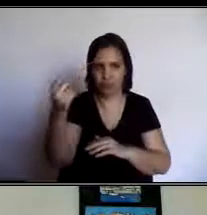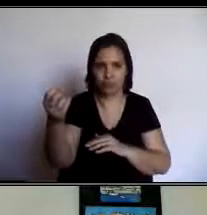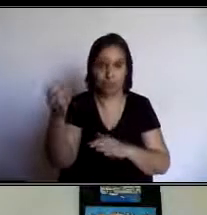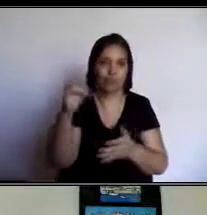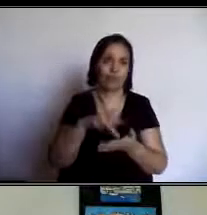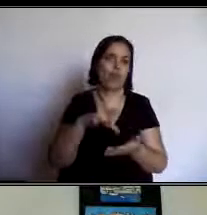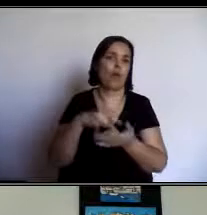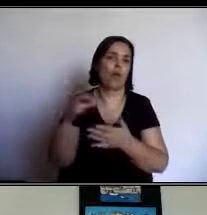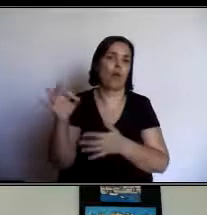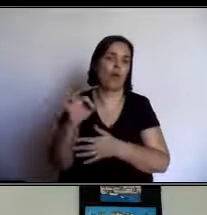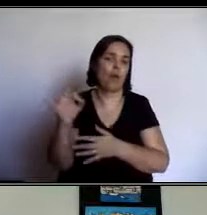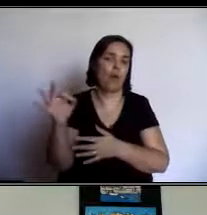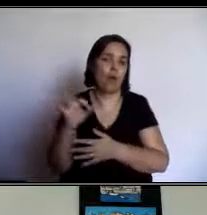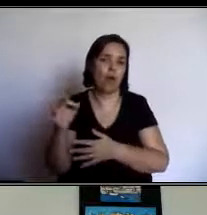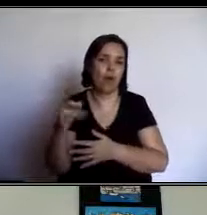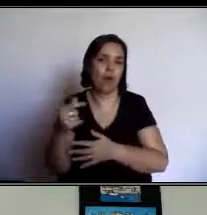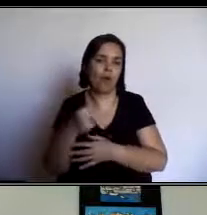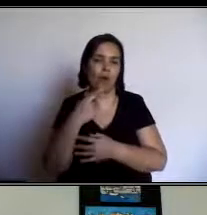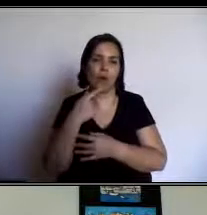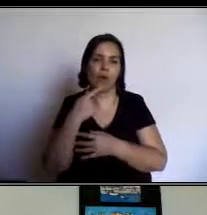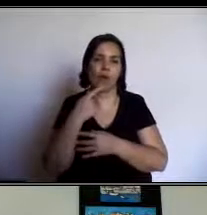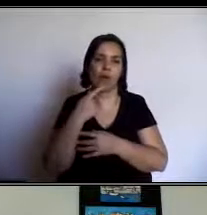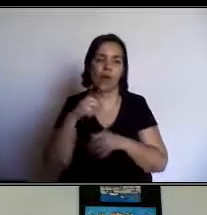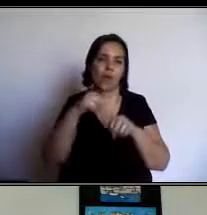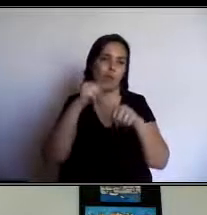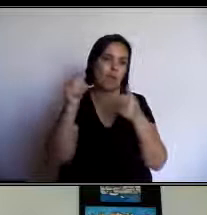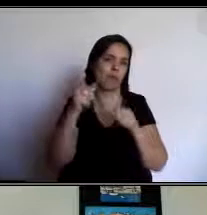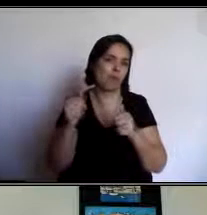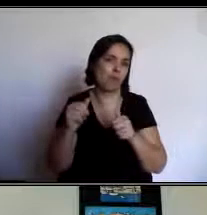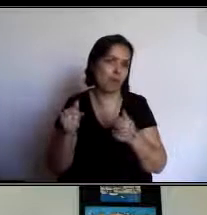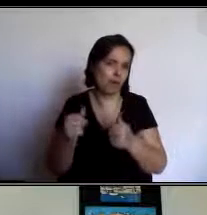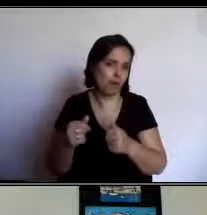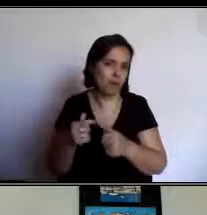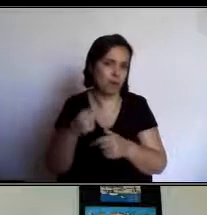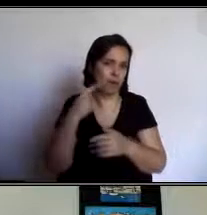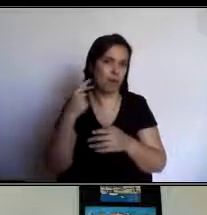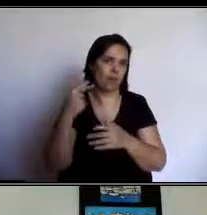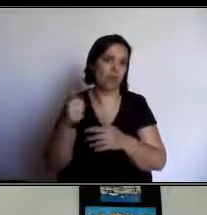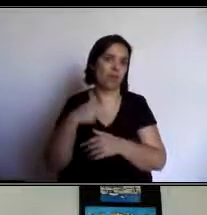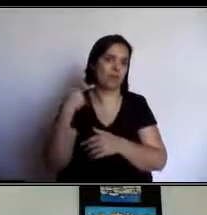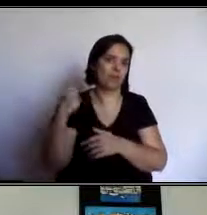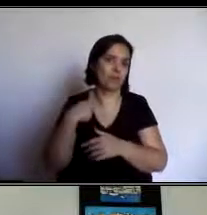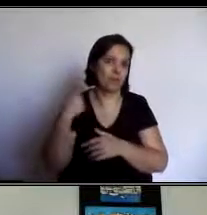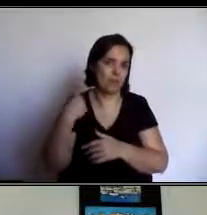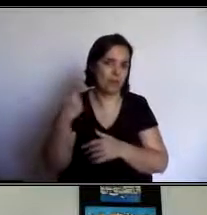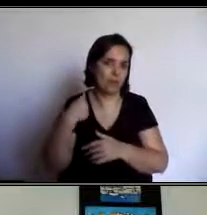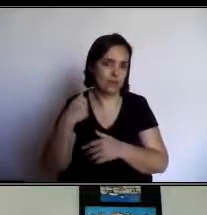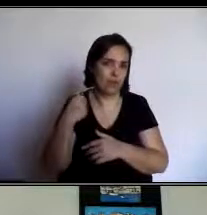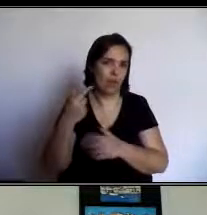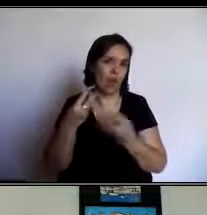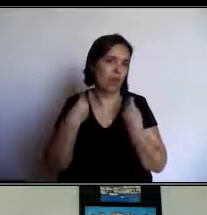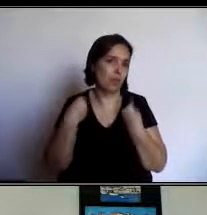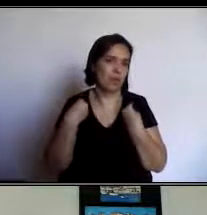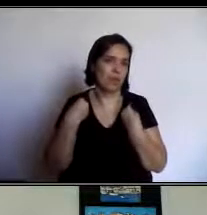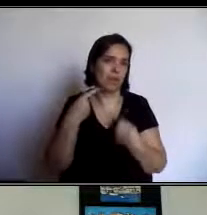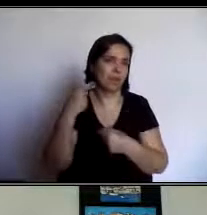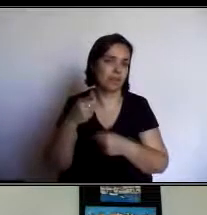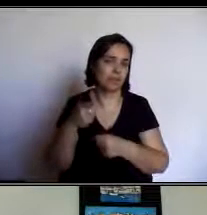un modelo prototipo que finalmente pueda acabar siendo una oportunidad de negocio y un medio de vida. Esa